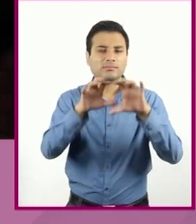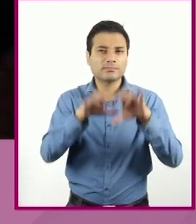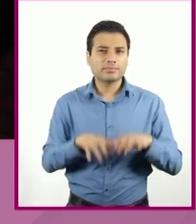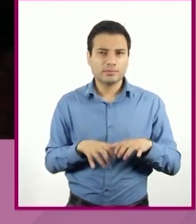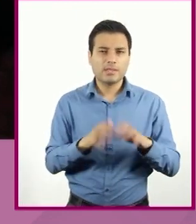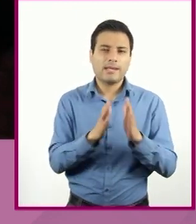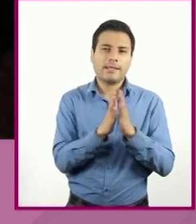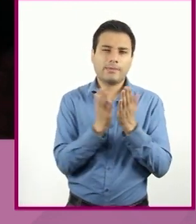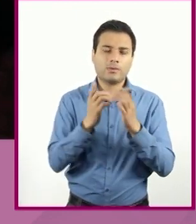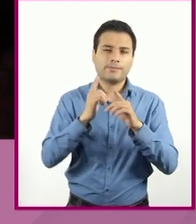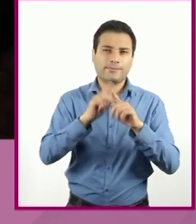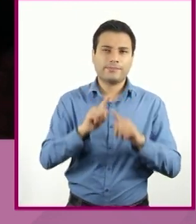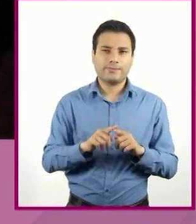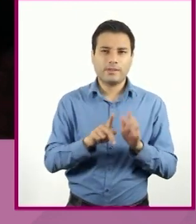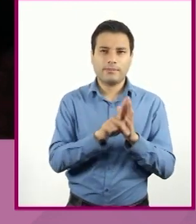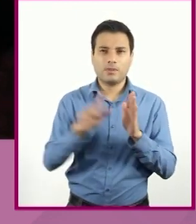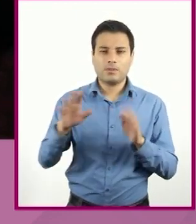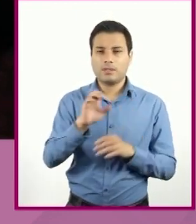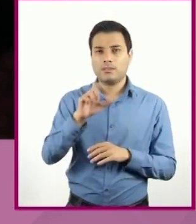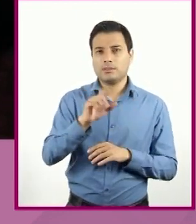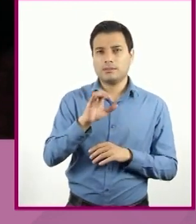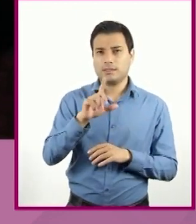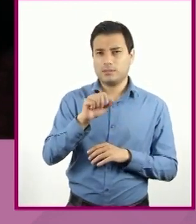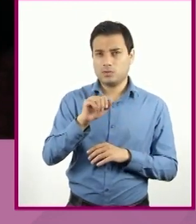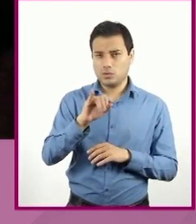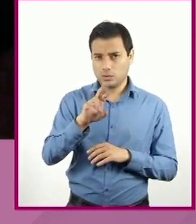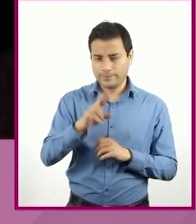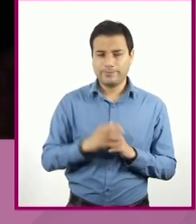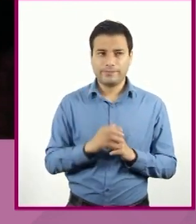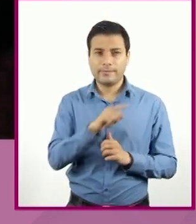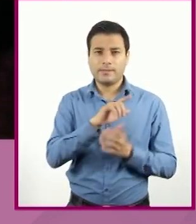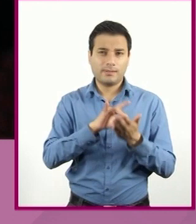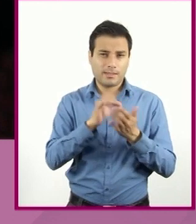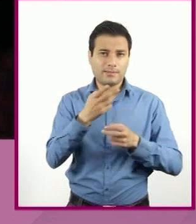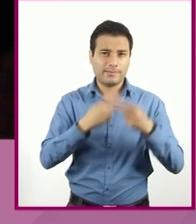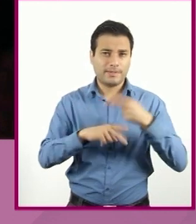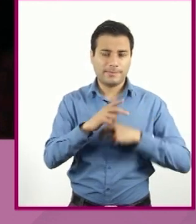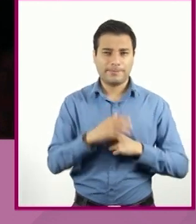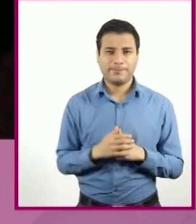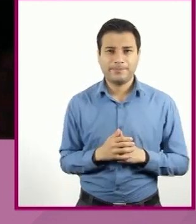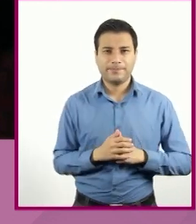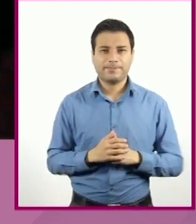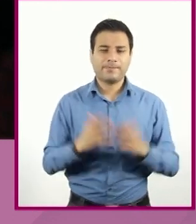del periódico Excelsior. Es un honor contar con su presencia.